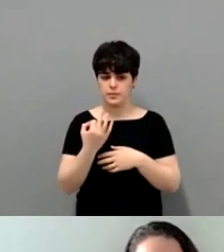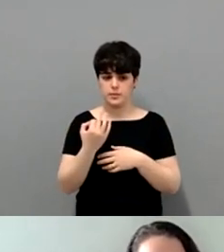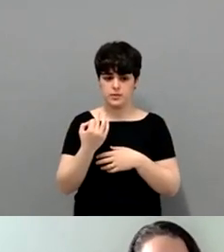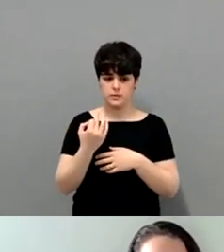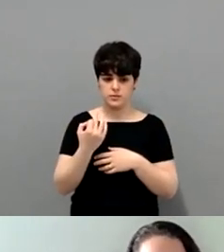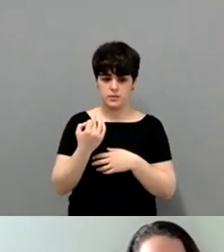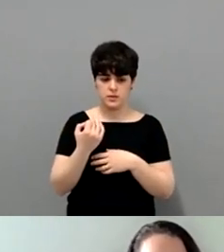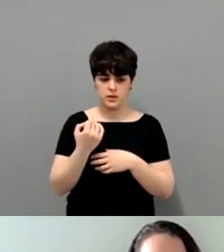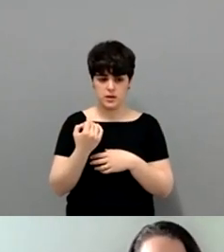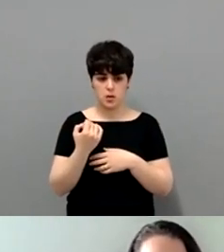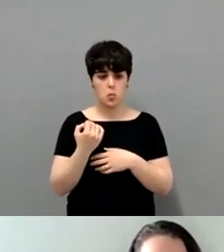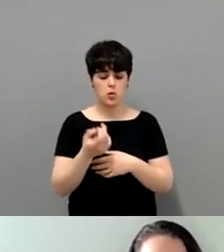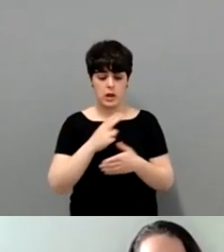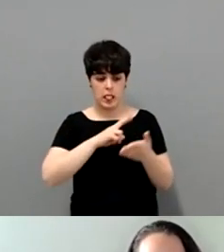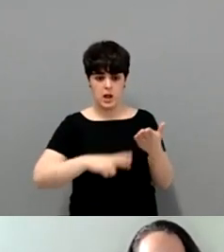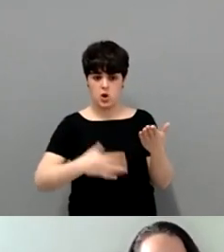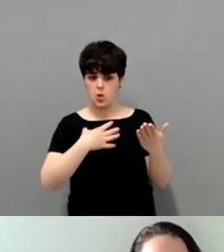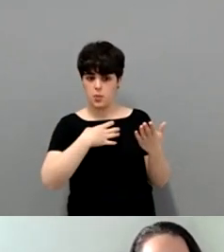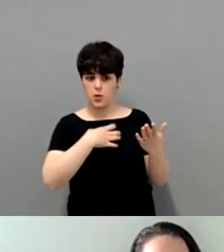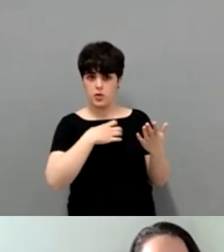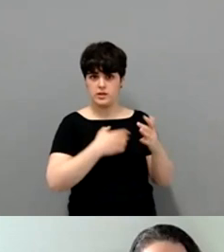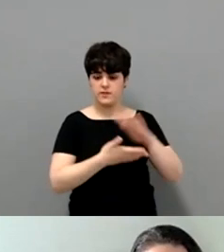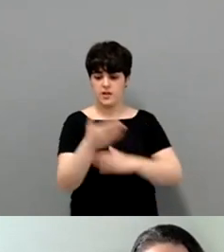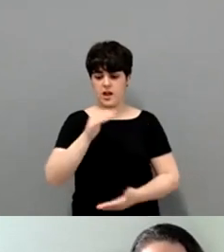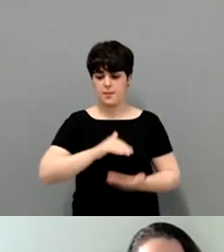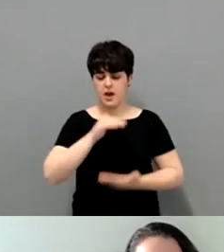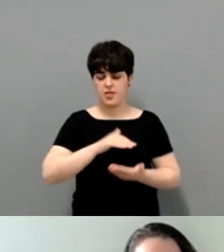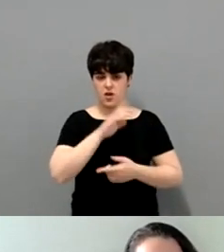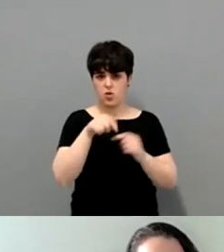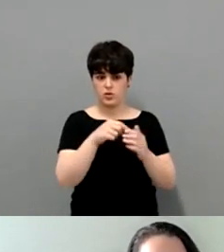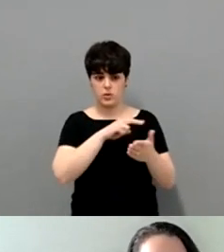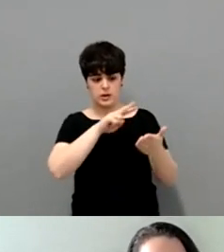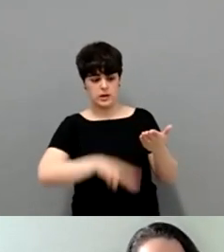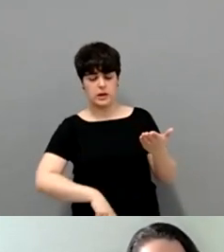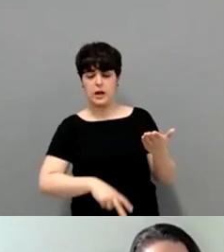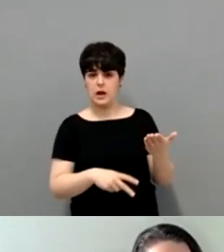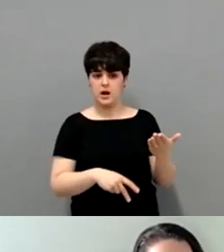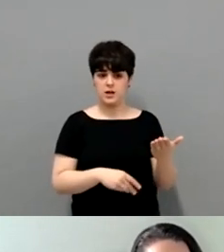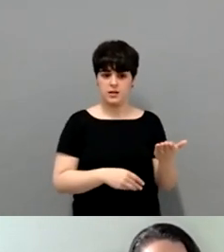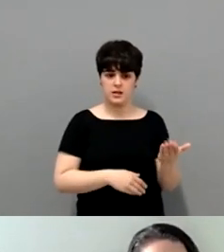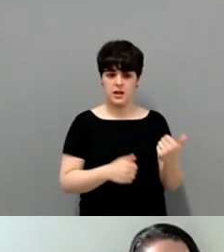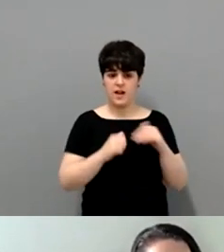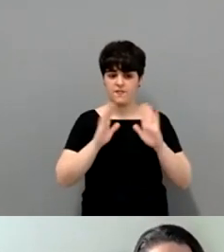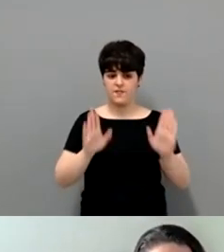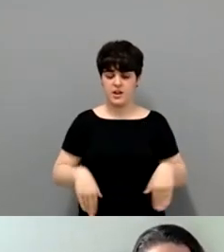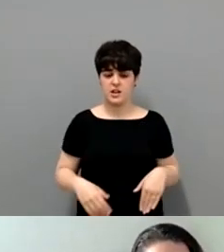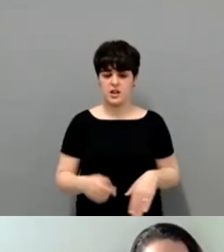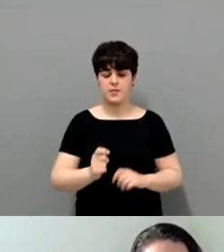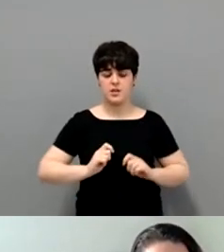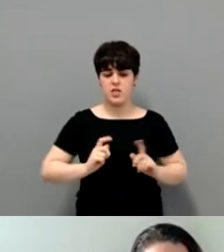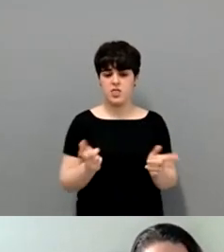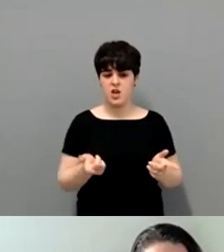podía leer, que no tenía capacidad plena. Con lo cual a mí me ponían